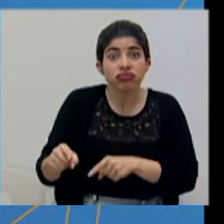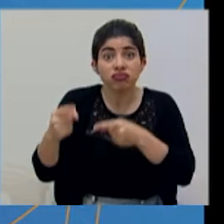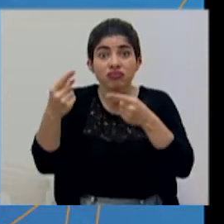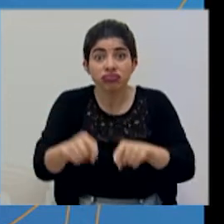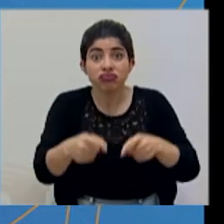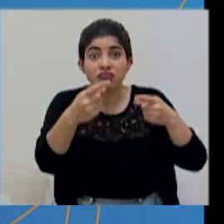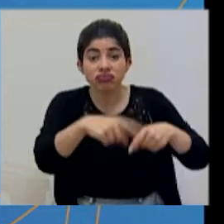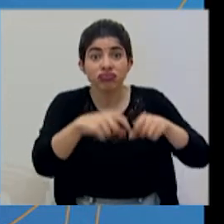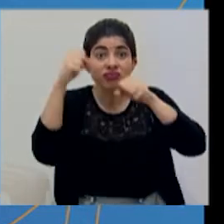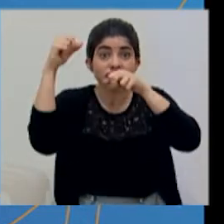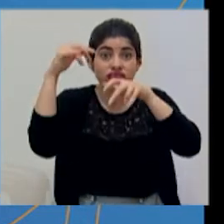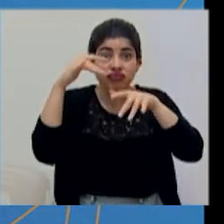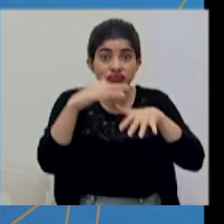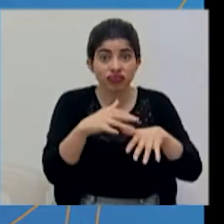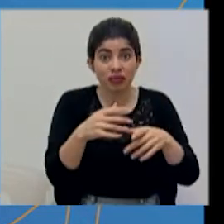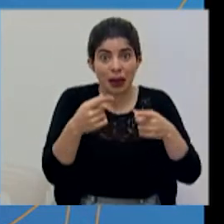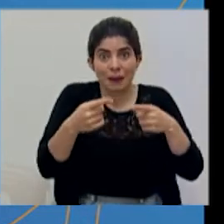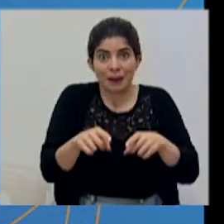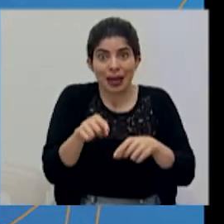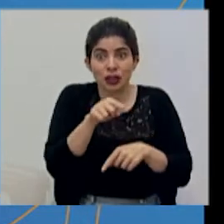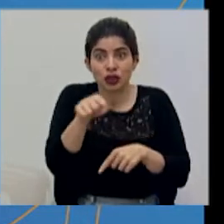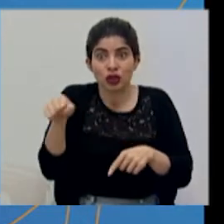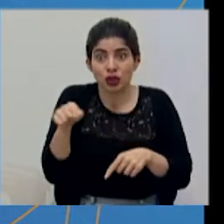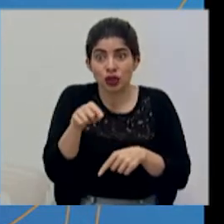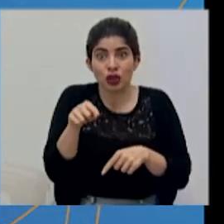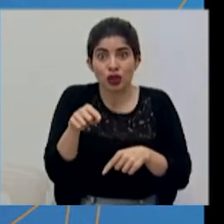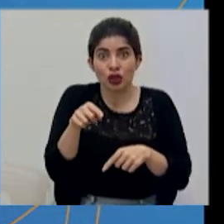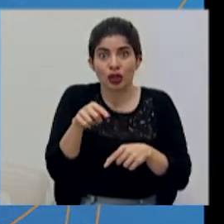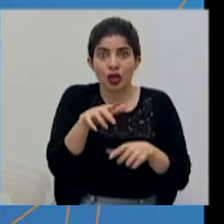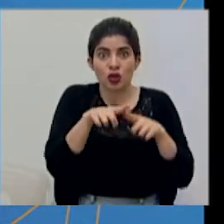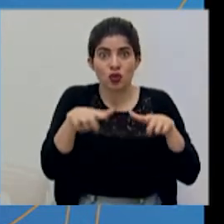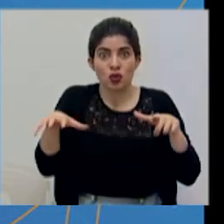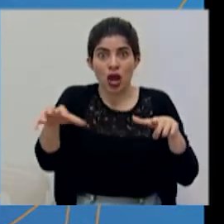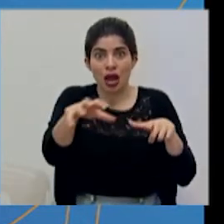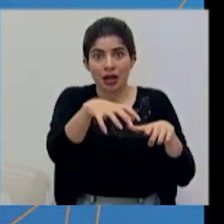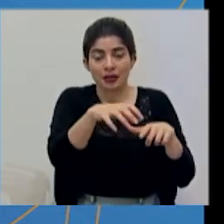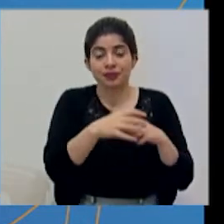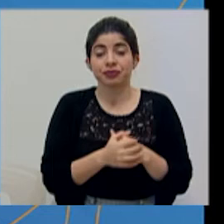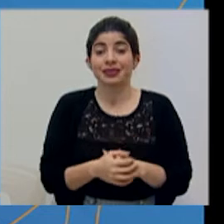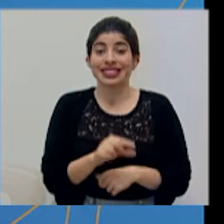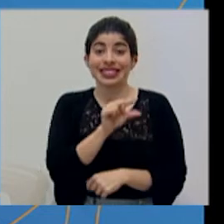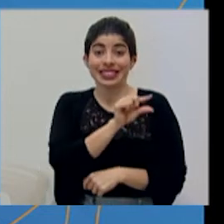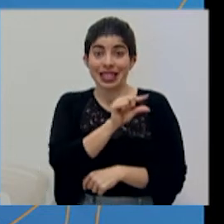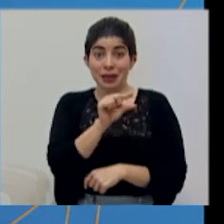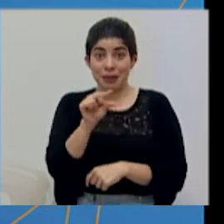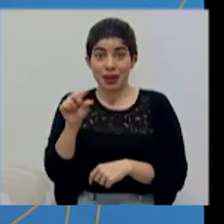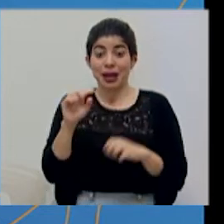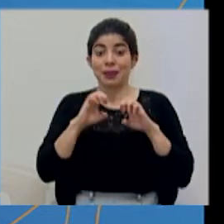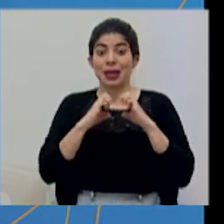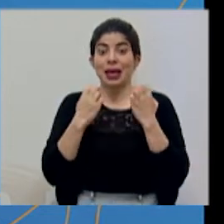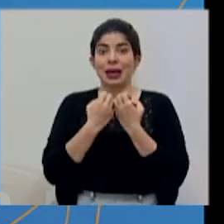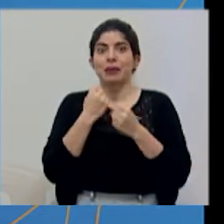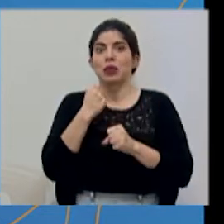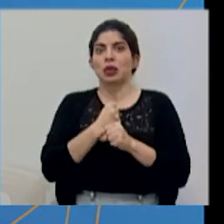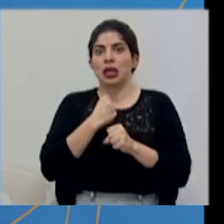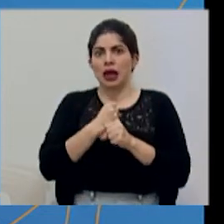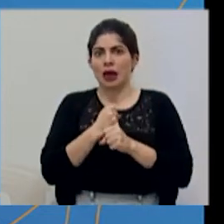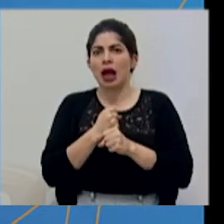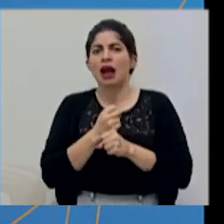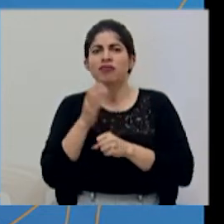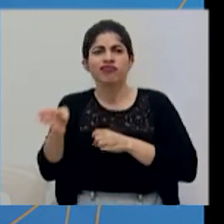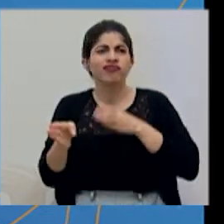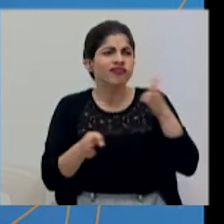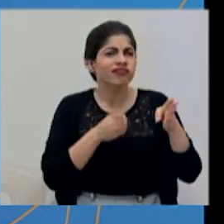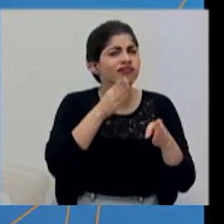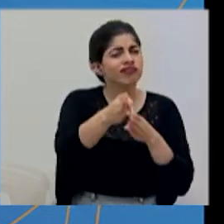se presentaron en estos sectores. Durante la semana, nuestros equipos de trabajo han estado desplegados en la